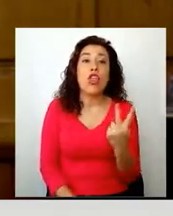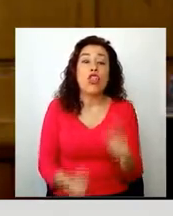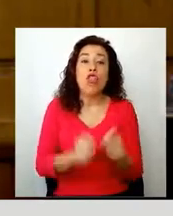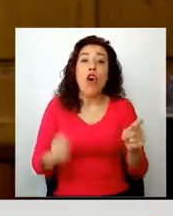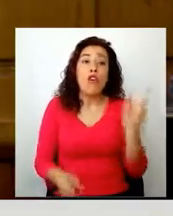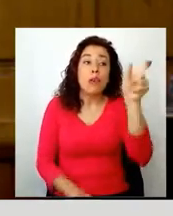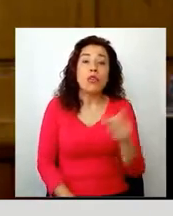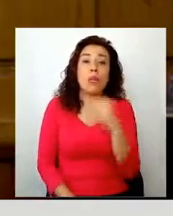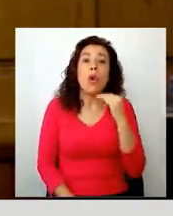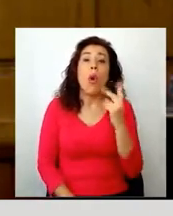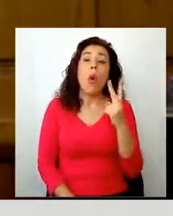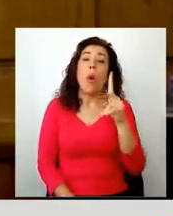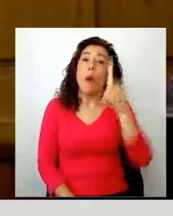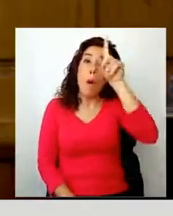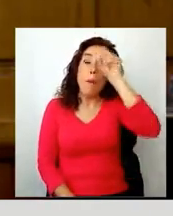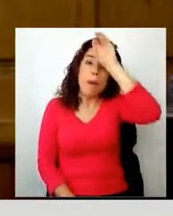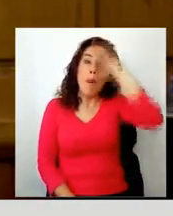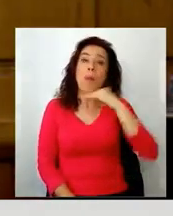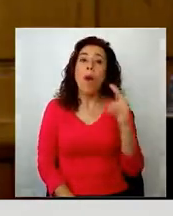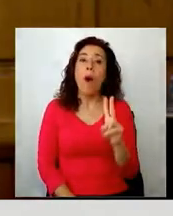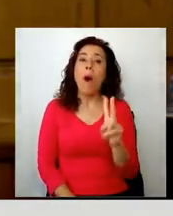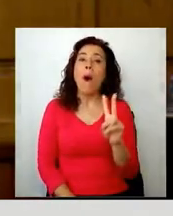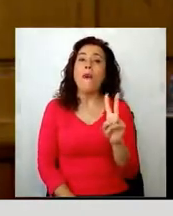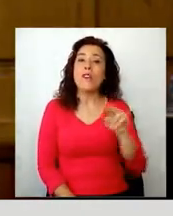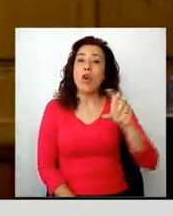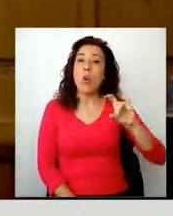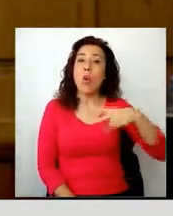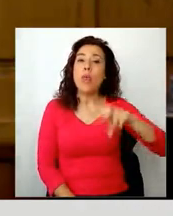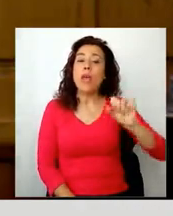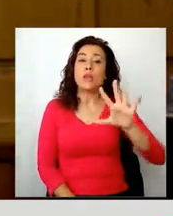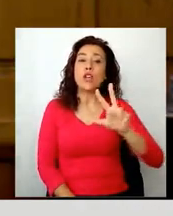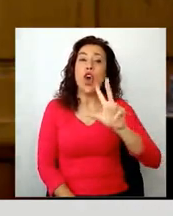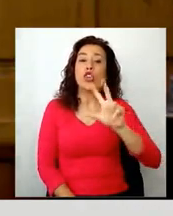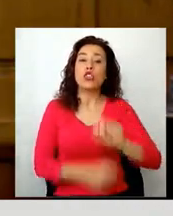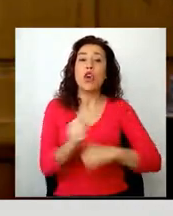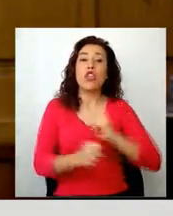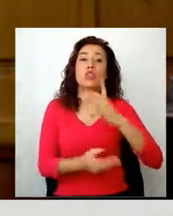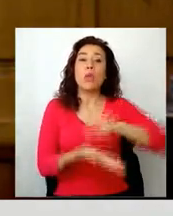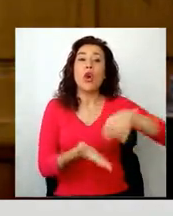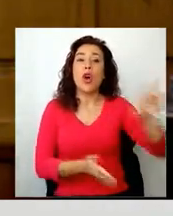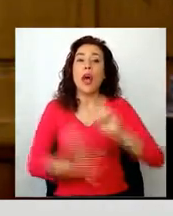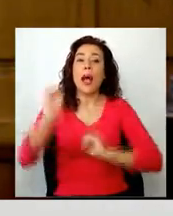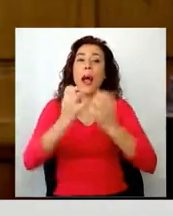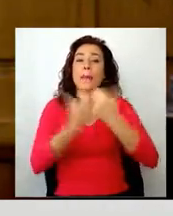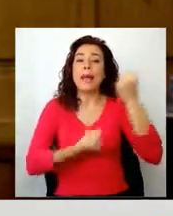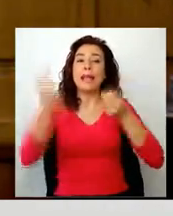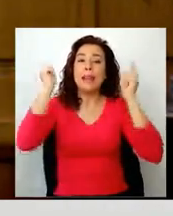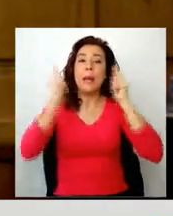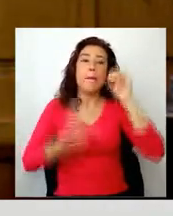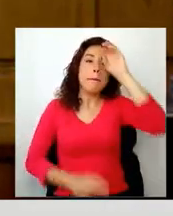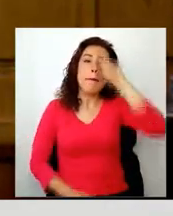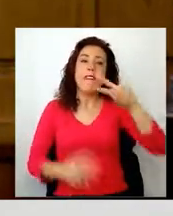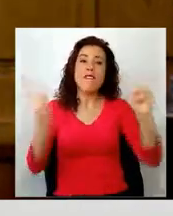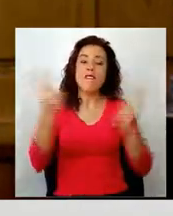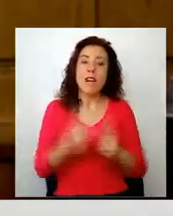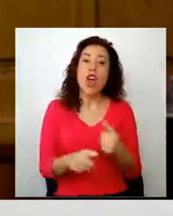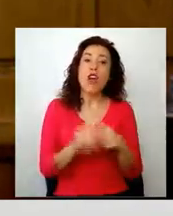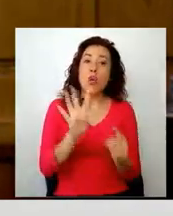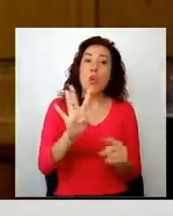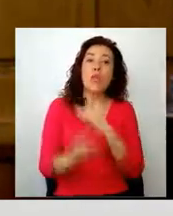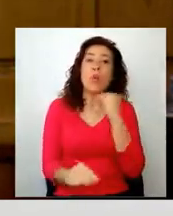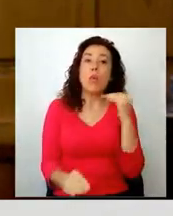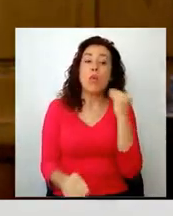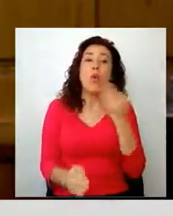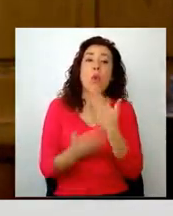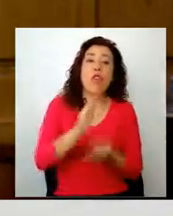en vicuña tenía 58 años y estaba subcontratado por la empresa de transporte minería del Valle otros cuatro murieron al salir de su turno